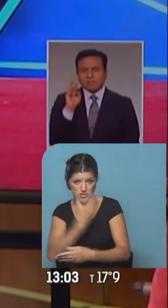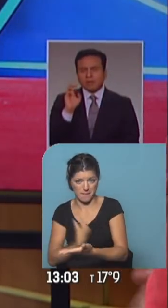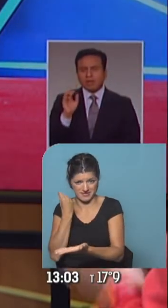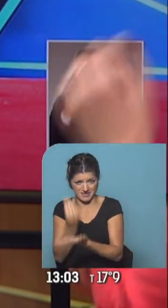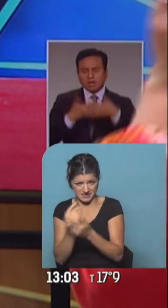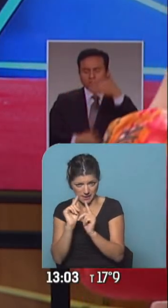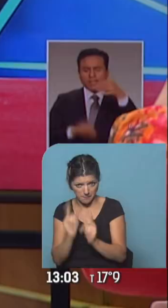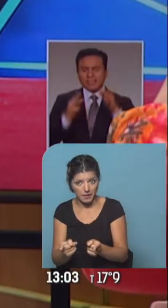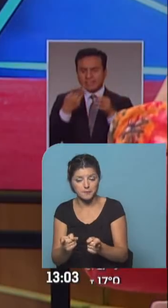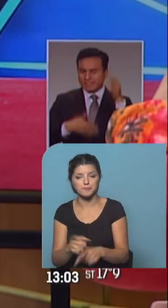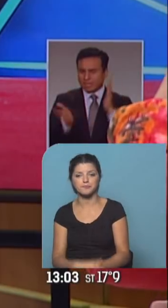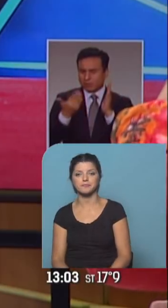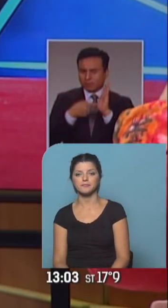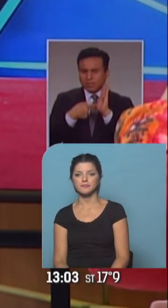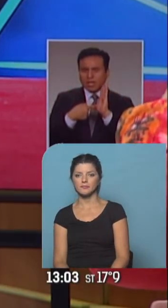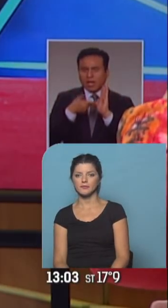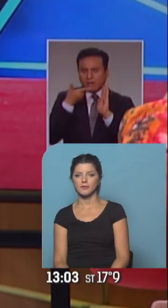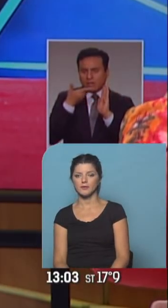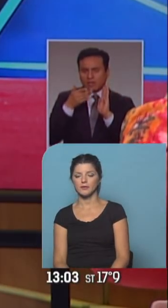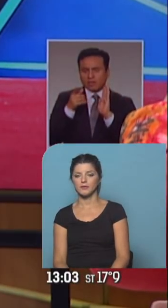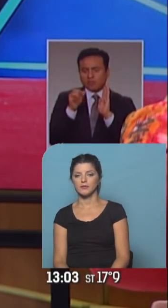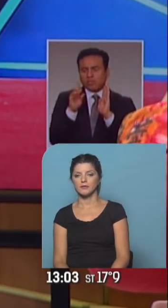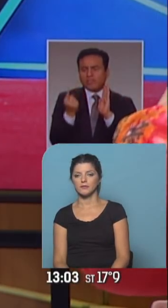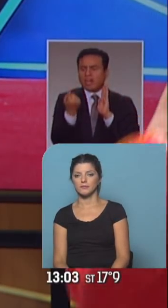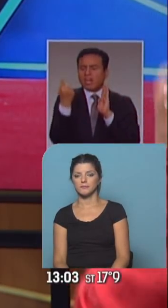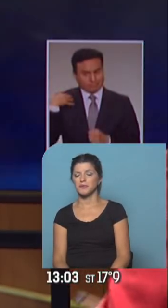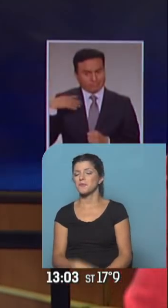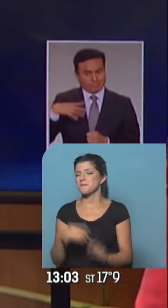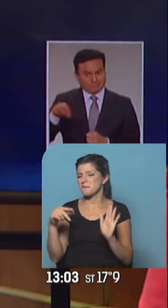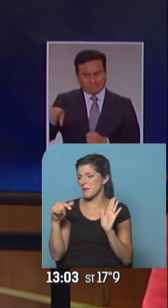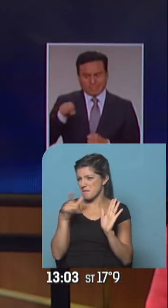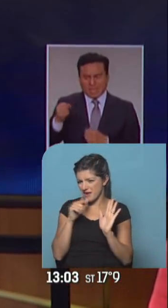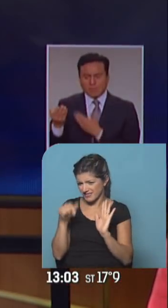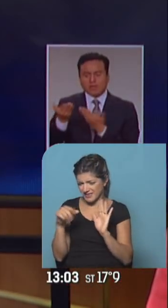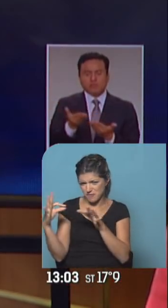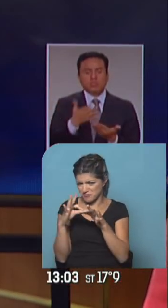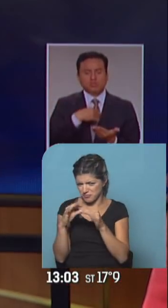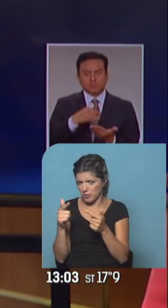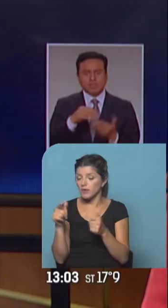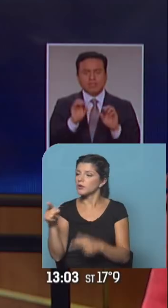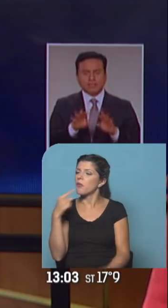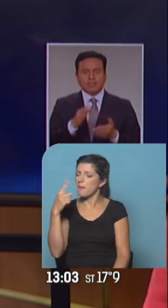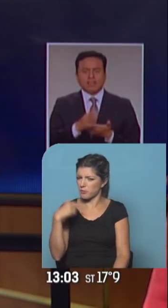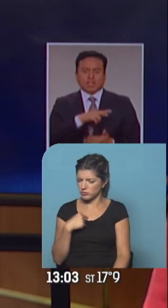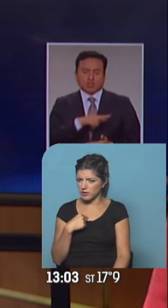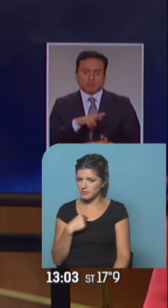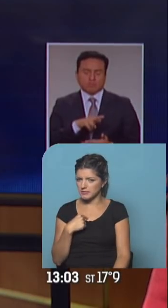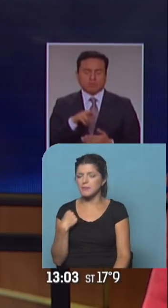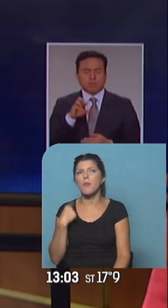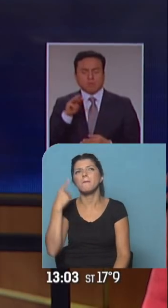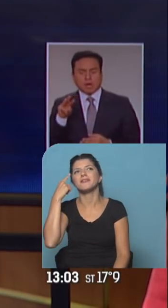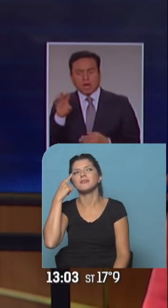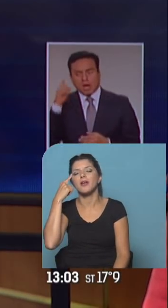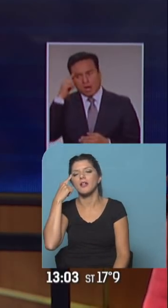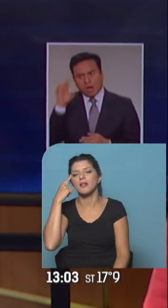Me parece que no es el caso, no aplica el caso, y me parece que en todo caso tu comentario, tu pregunta debemos verla a la luz